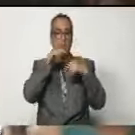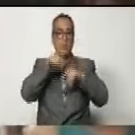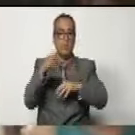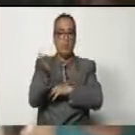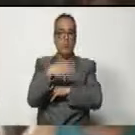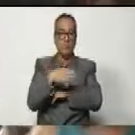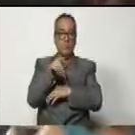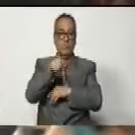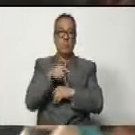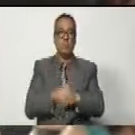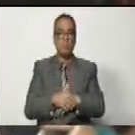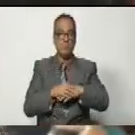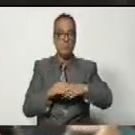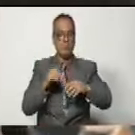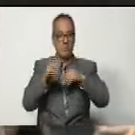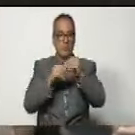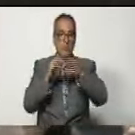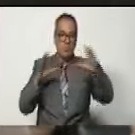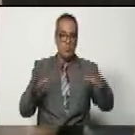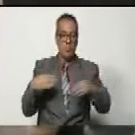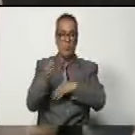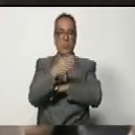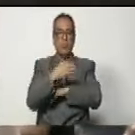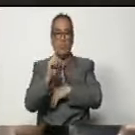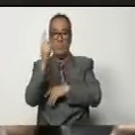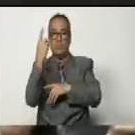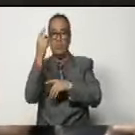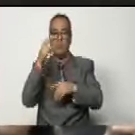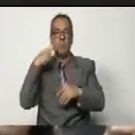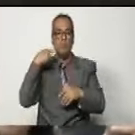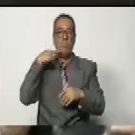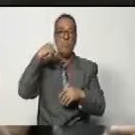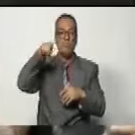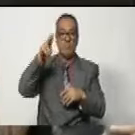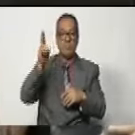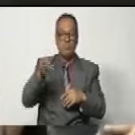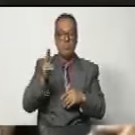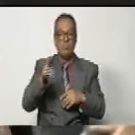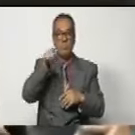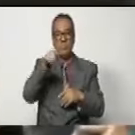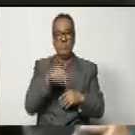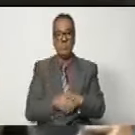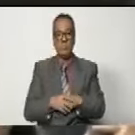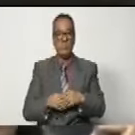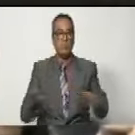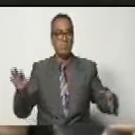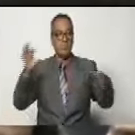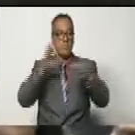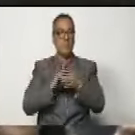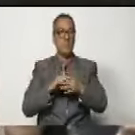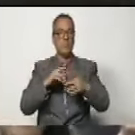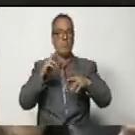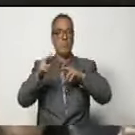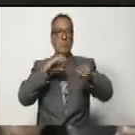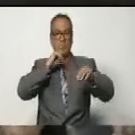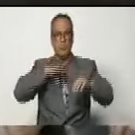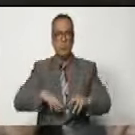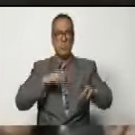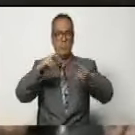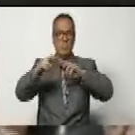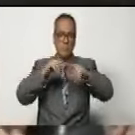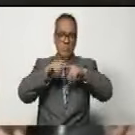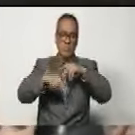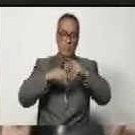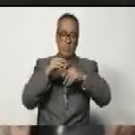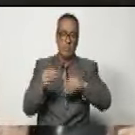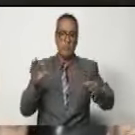Esa bandera no es fortuita que se haya enarbolado por primera vez en Haití. Y esa relación histórica, esa relación de